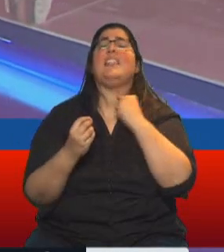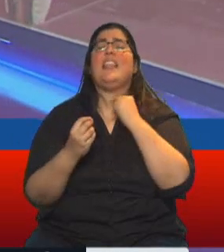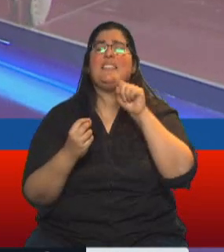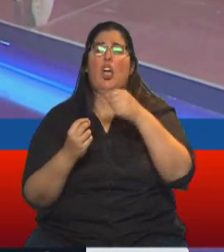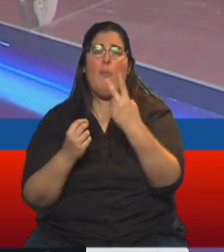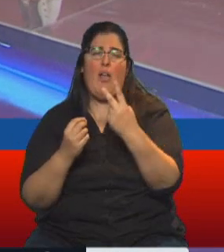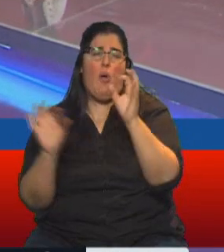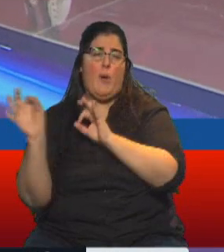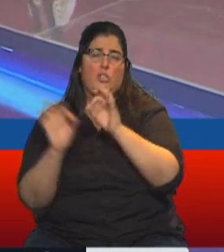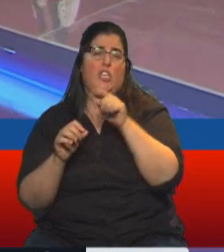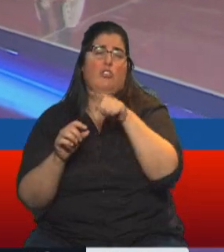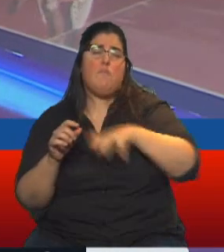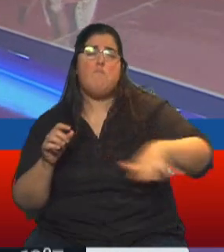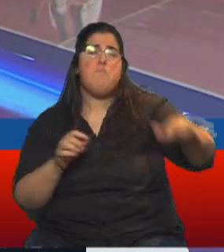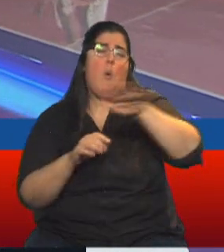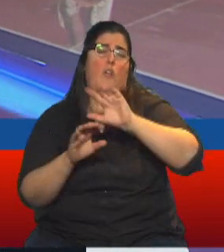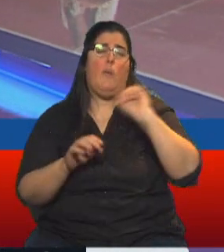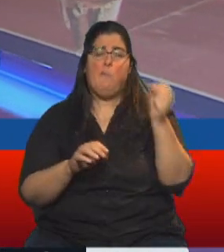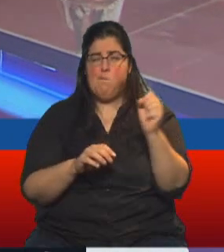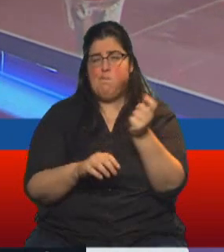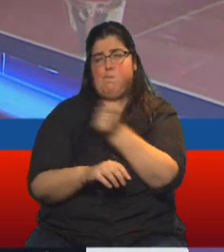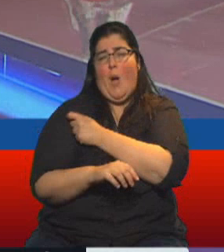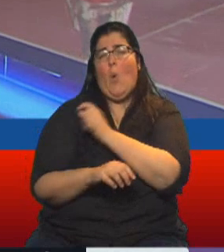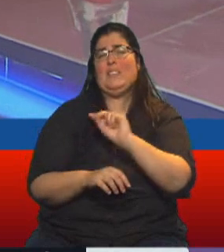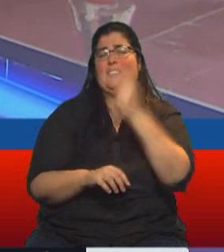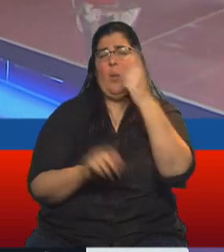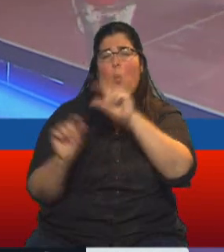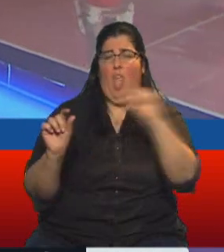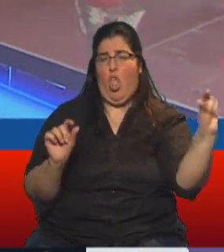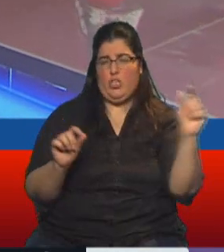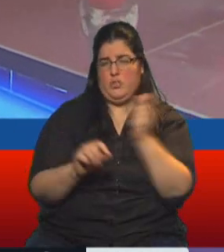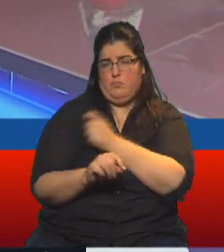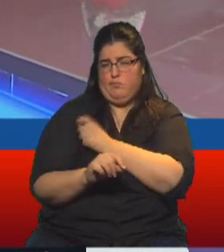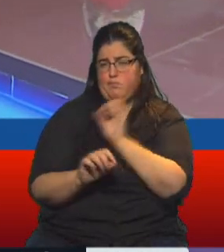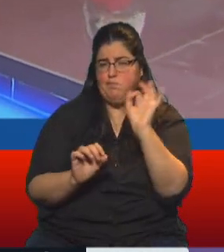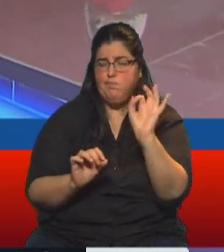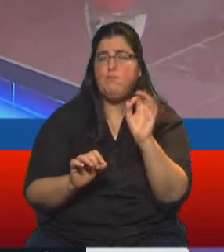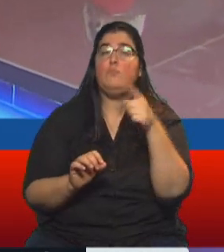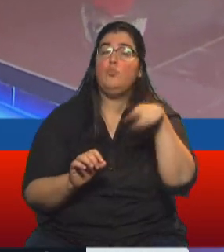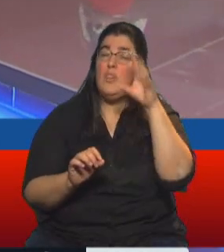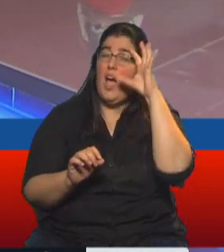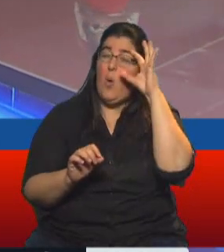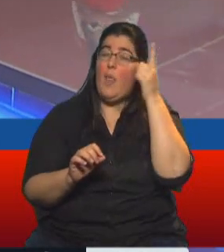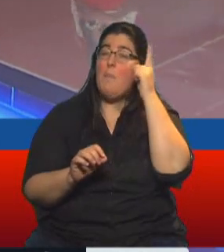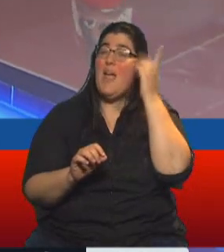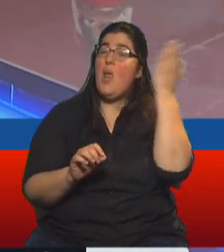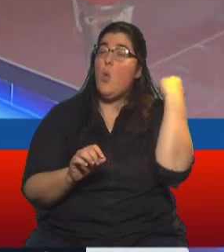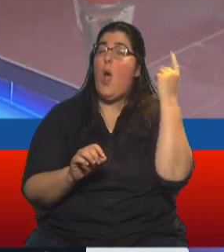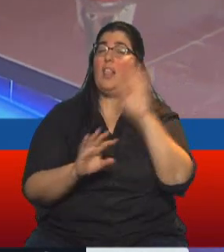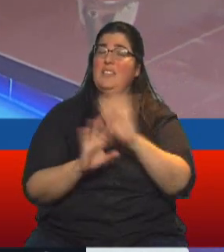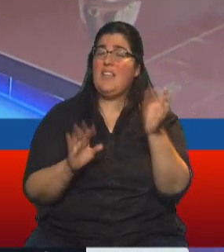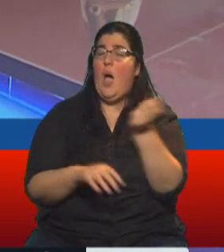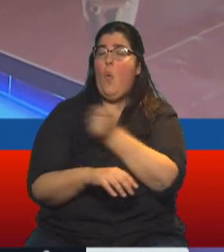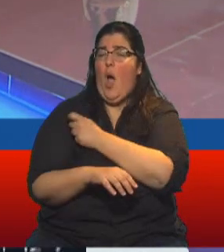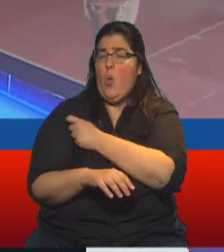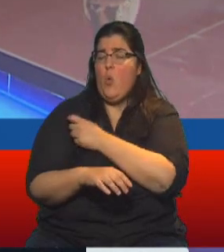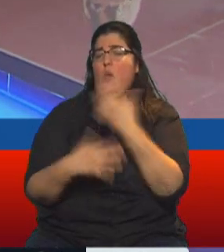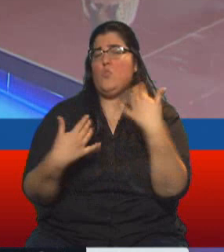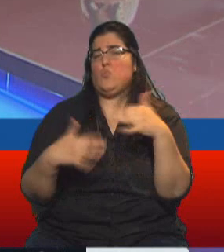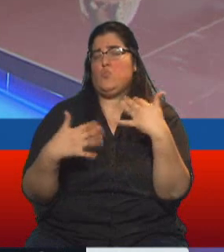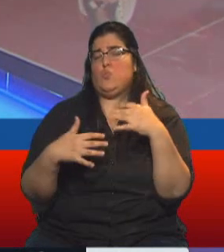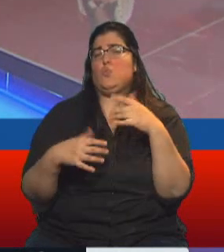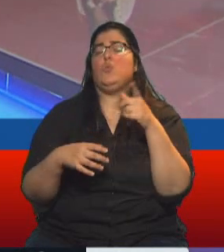de la población vacunada con la segunda dosis, y recordemos que hubo también en Perú todo un tema con las vacunas que terminó costando